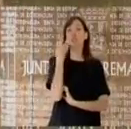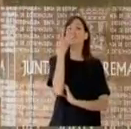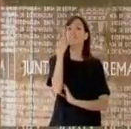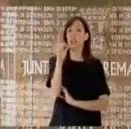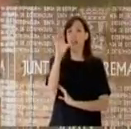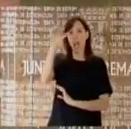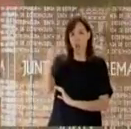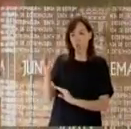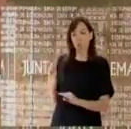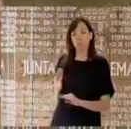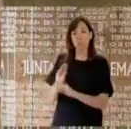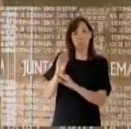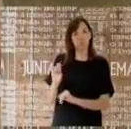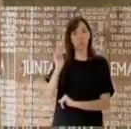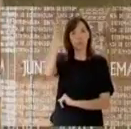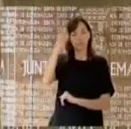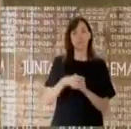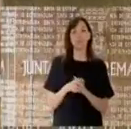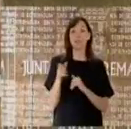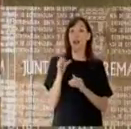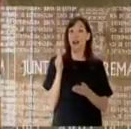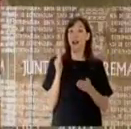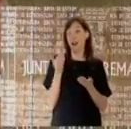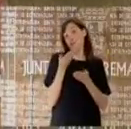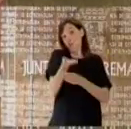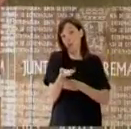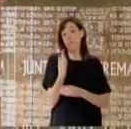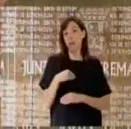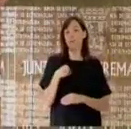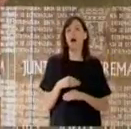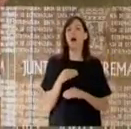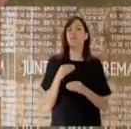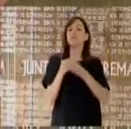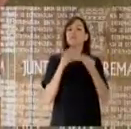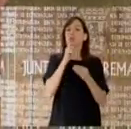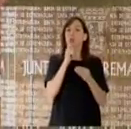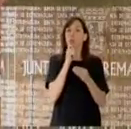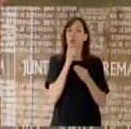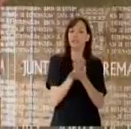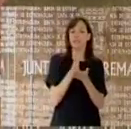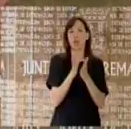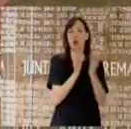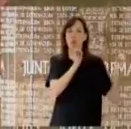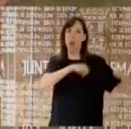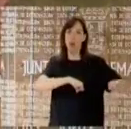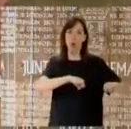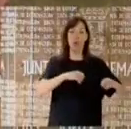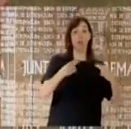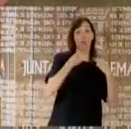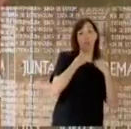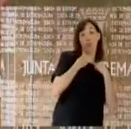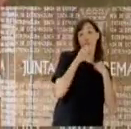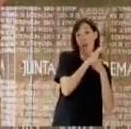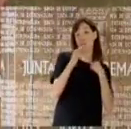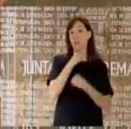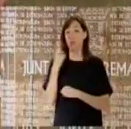2.590.330 euros. La materialización de estas ayudas se formalizará a través de un convenio con ambas diputaciones provinciales, de tal